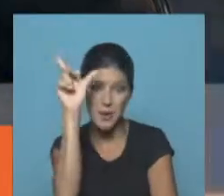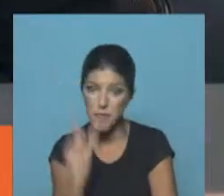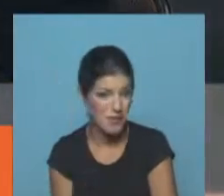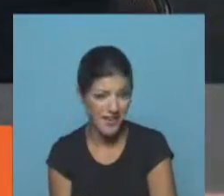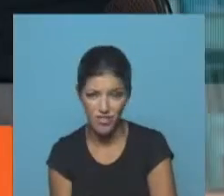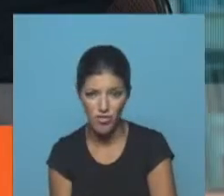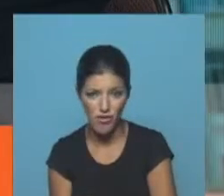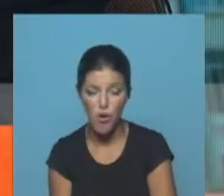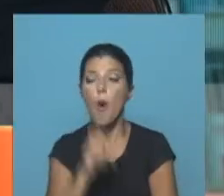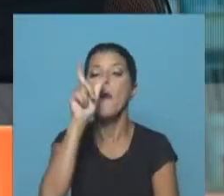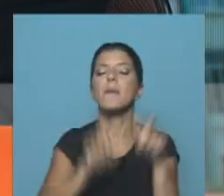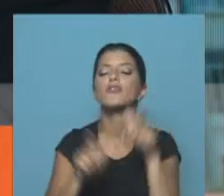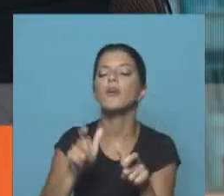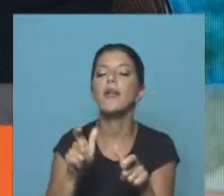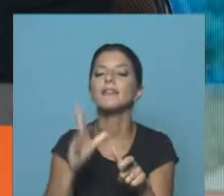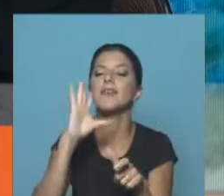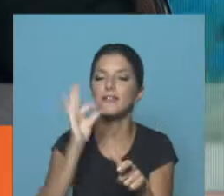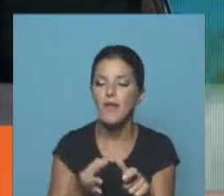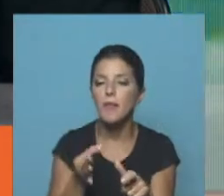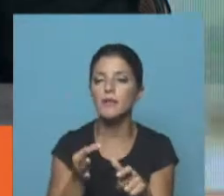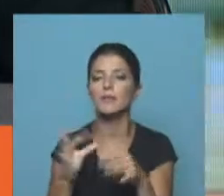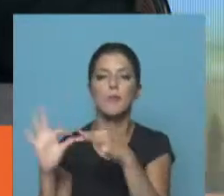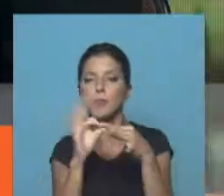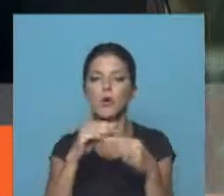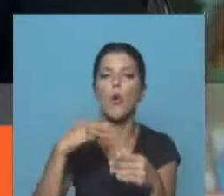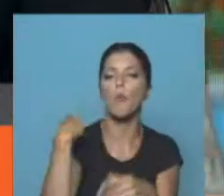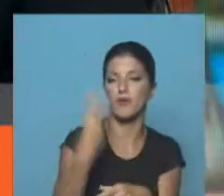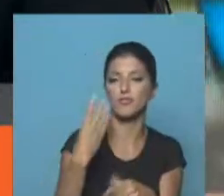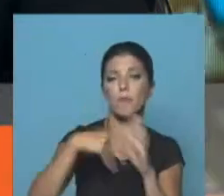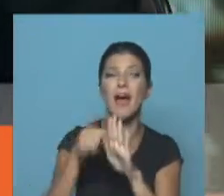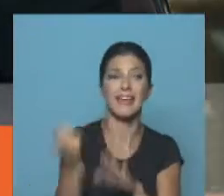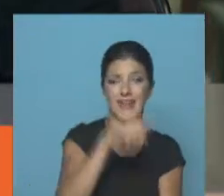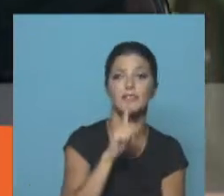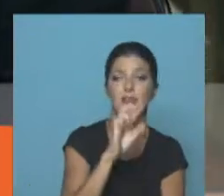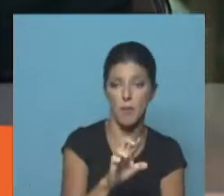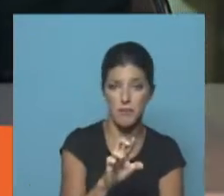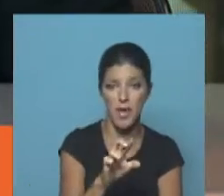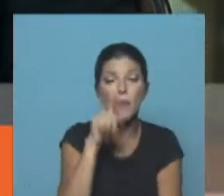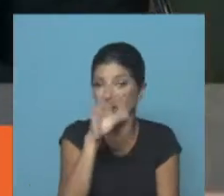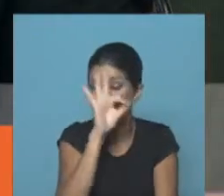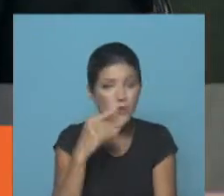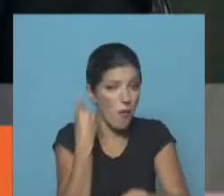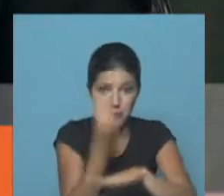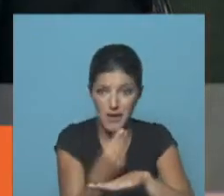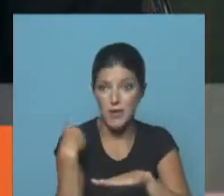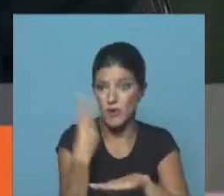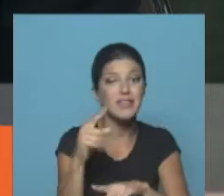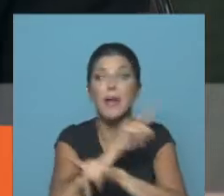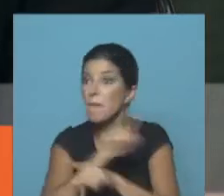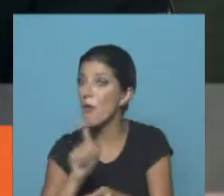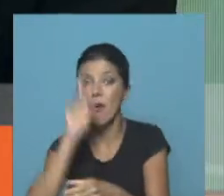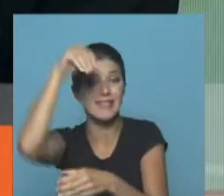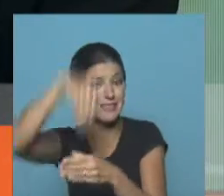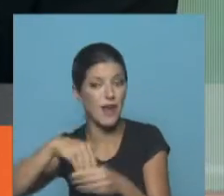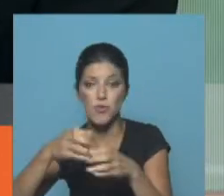gente que tiene mucho más maneje y alcance dentro de Washington que el propio Trump. Trump es un outsider. Trump no es de Washington, ni tampoco es republicano. Las